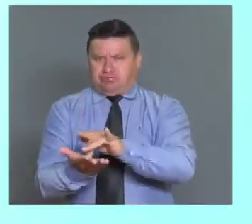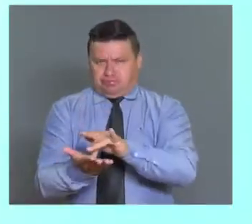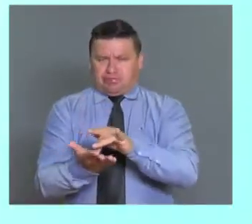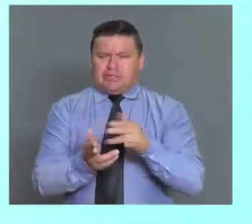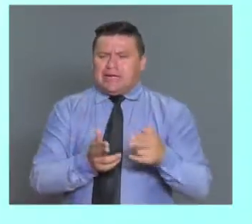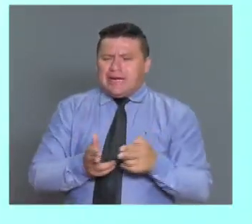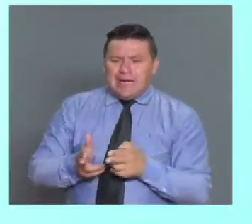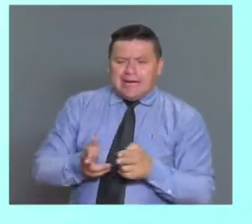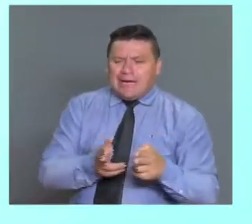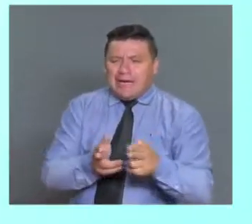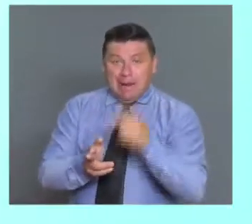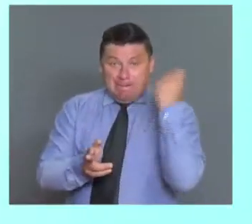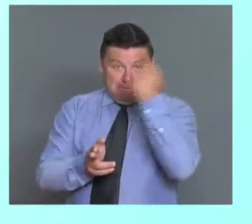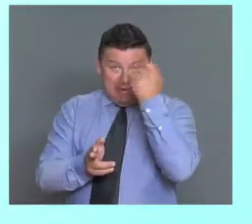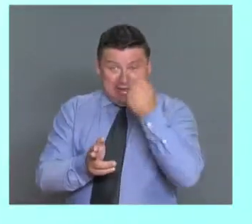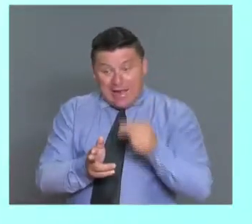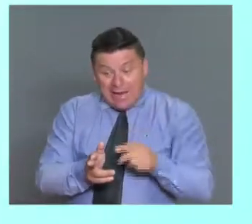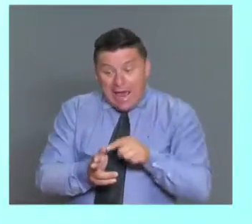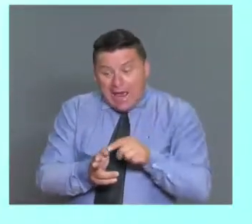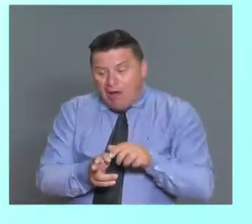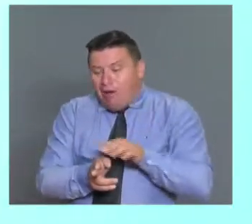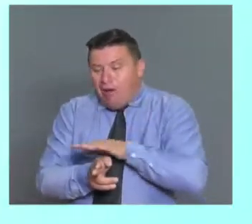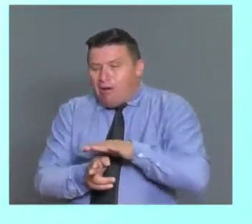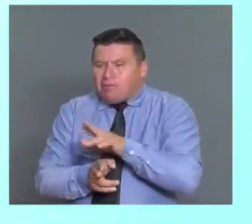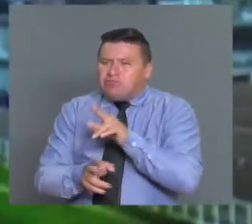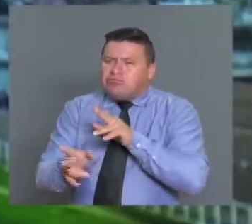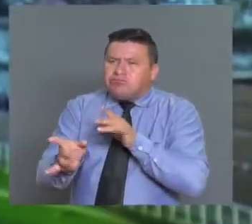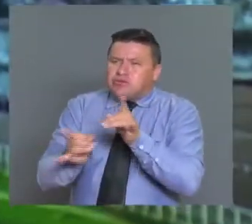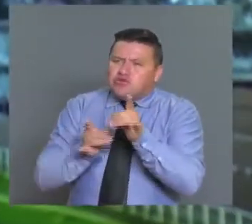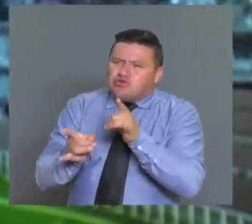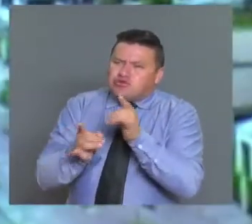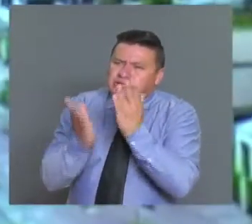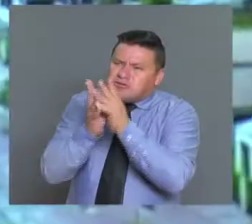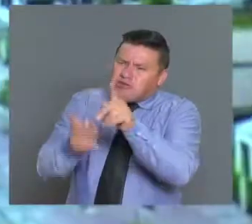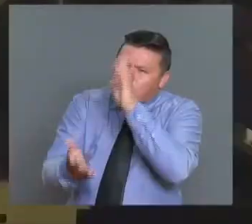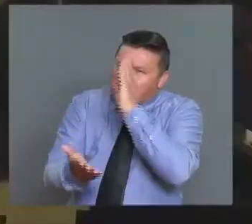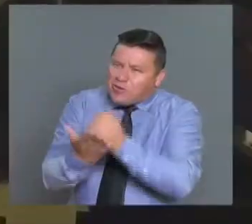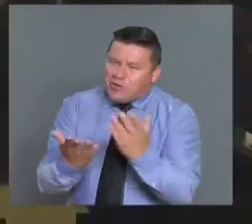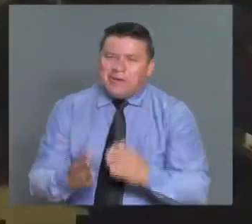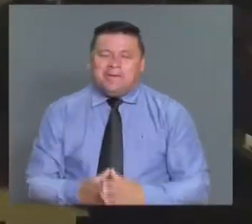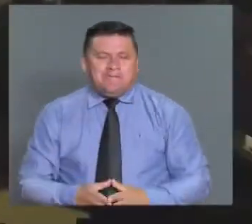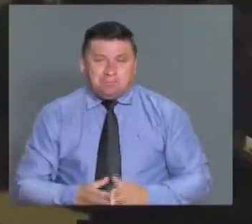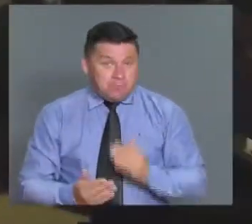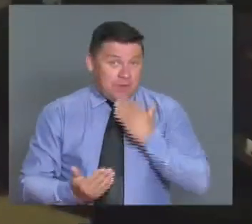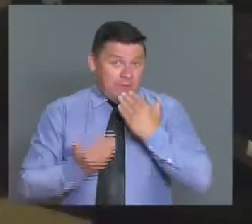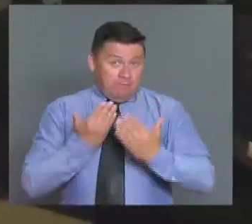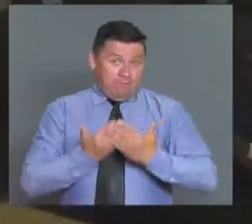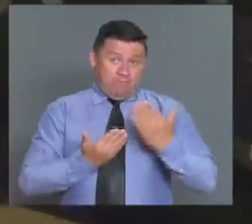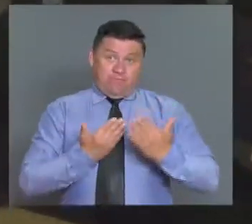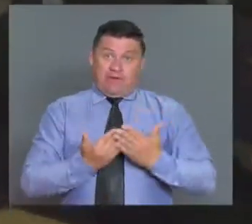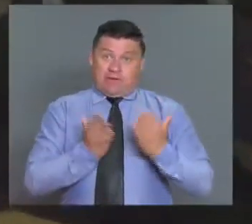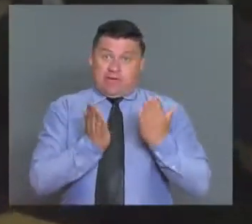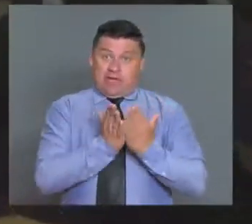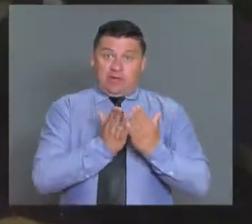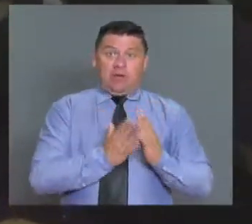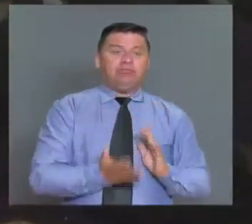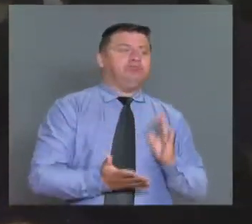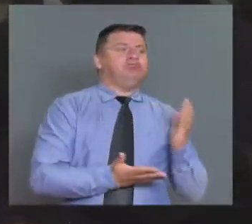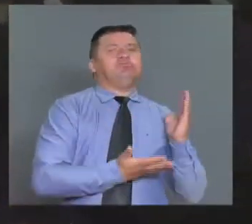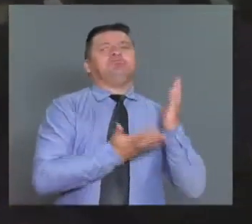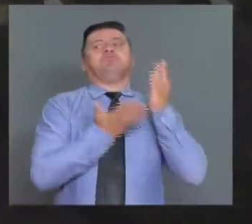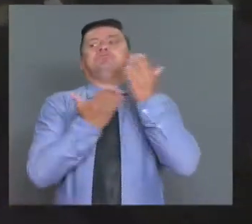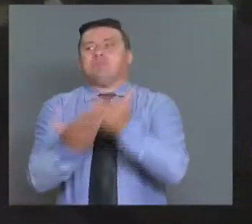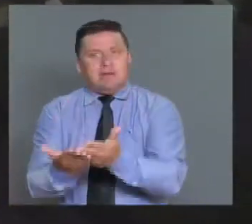orillas del río Meta para conocer las percepciones de sus estudiantes. No fue fácil llevar educación superior a